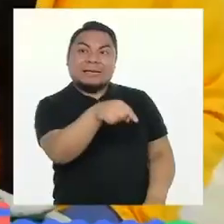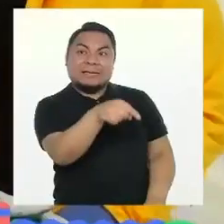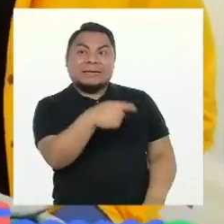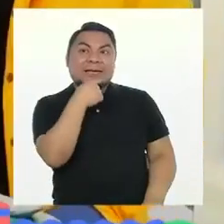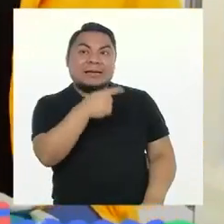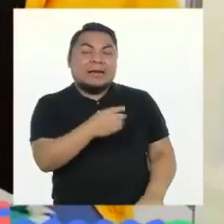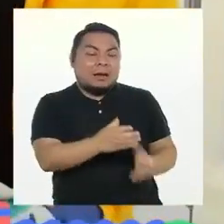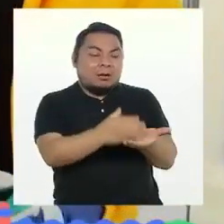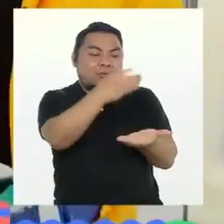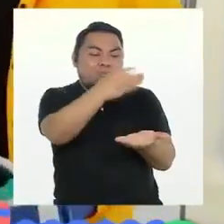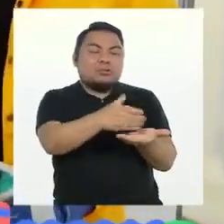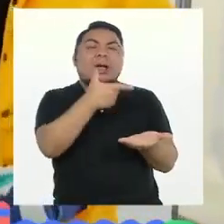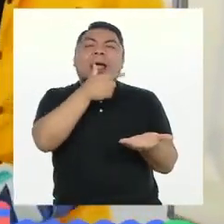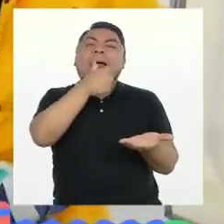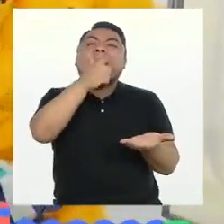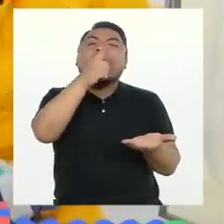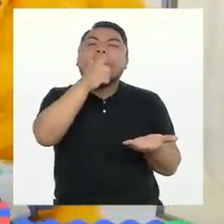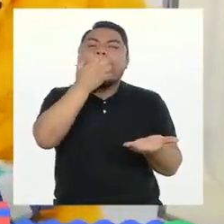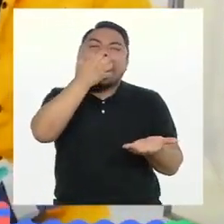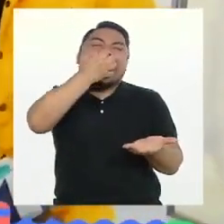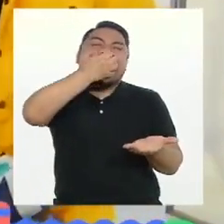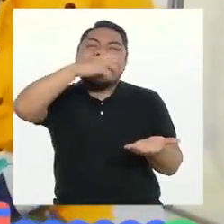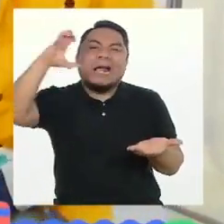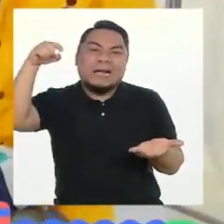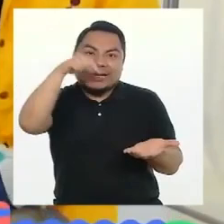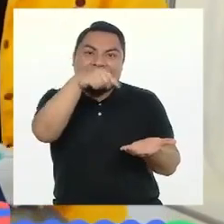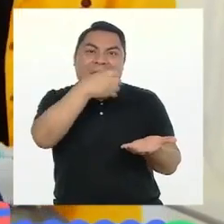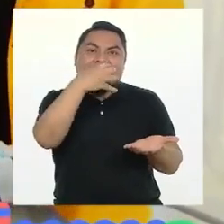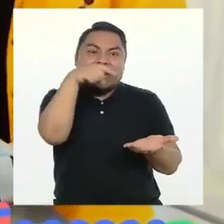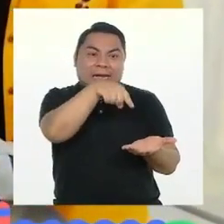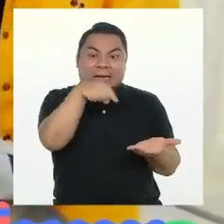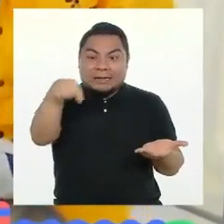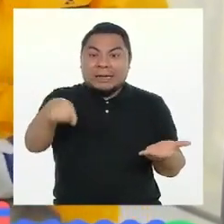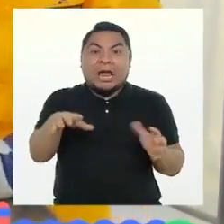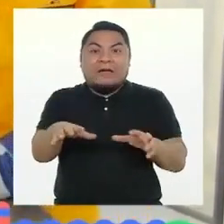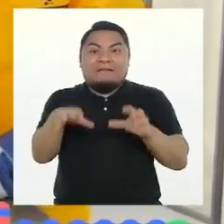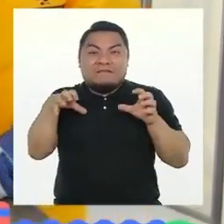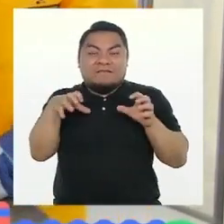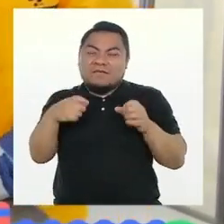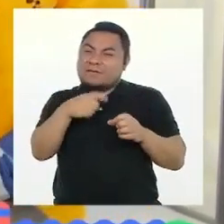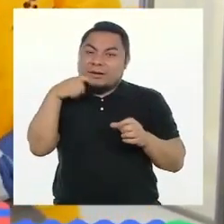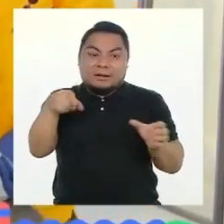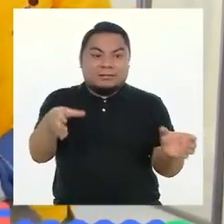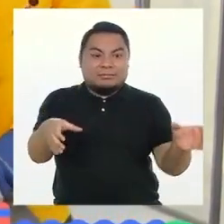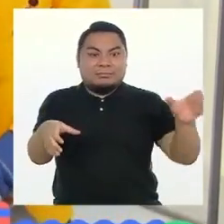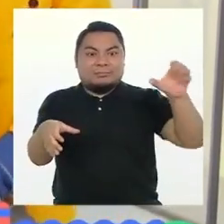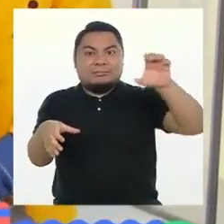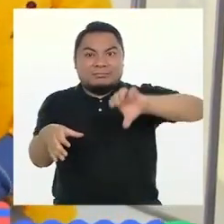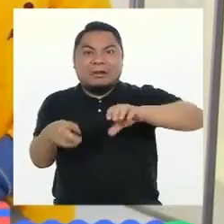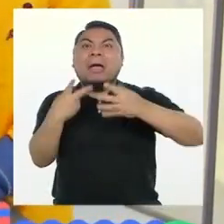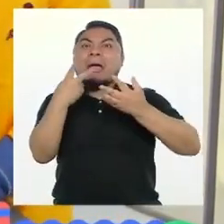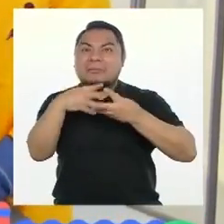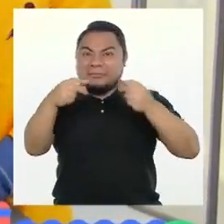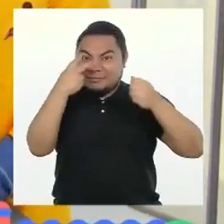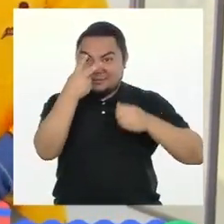hirviendo. Lo que vamos a hacer es echarle el agua caliente al hielo seco para que se sublime de golpe y se convierta en gas. ¿Quieres verlo?